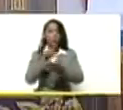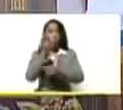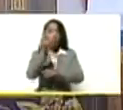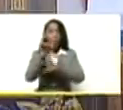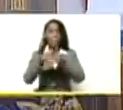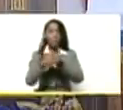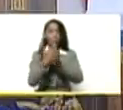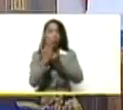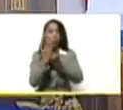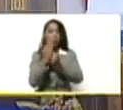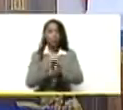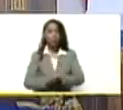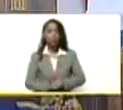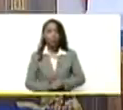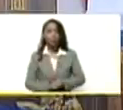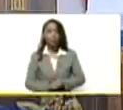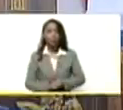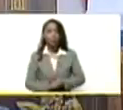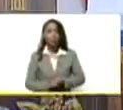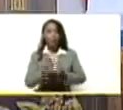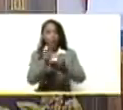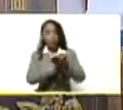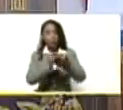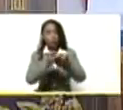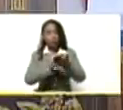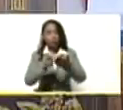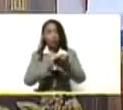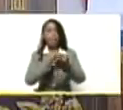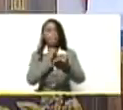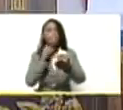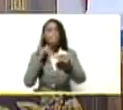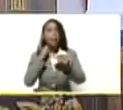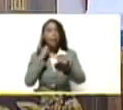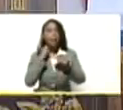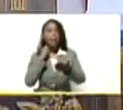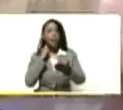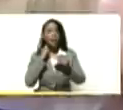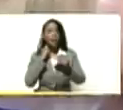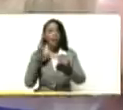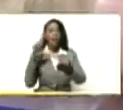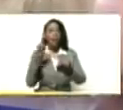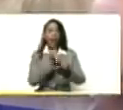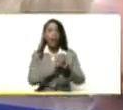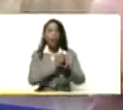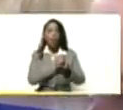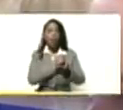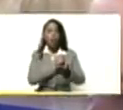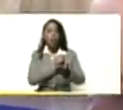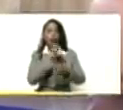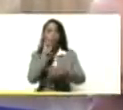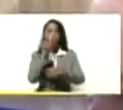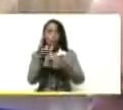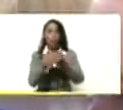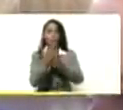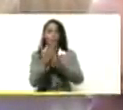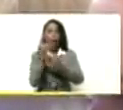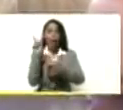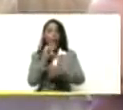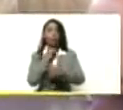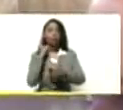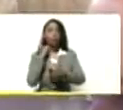madrugada me estaba escribiendo el padre numa unos mensajes a las dos de la madrugada costumbre el padre